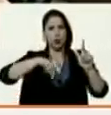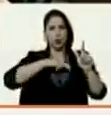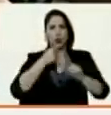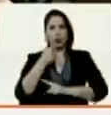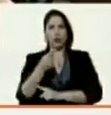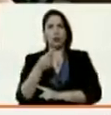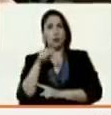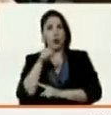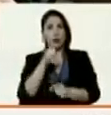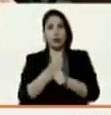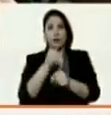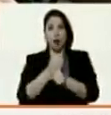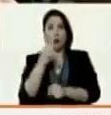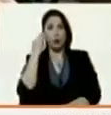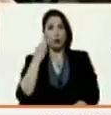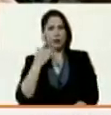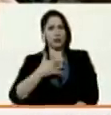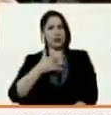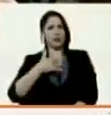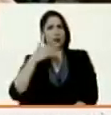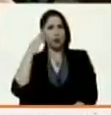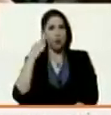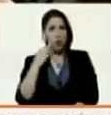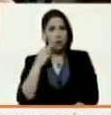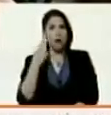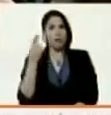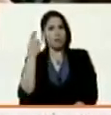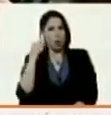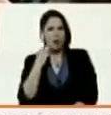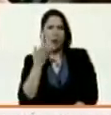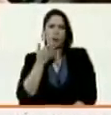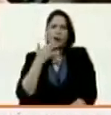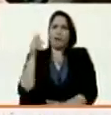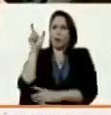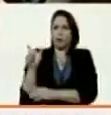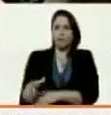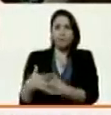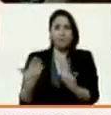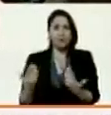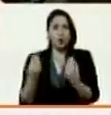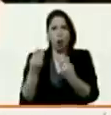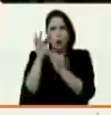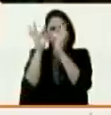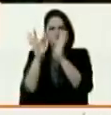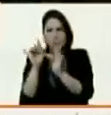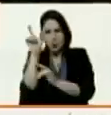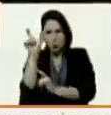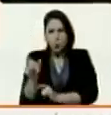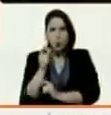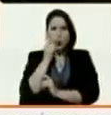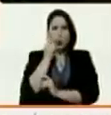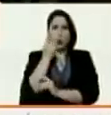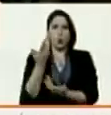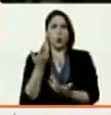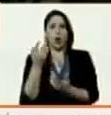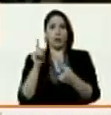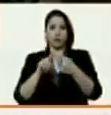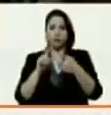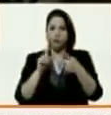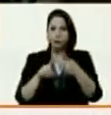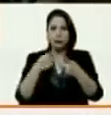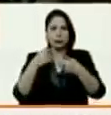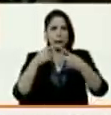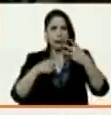bolivariana porque es el sentimiento de bolívar pero bolívar no es bolívar como figura bolívares andino bolívares elche